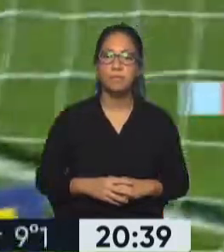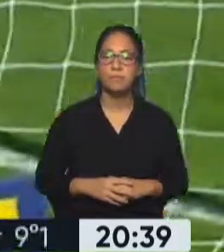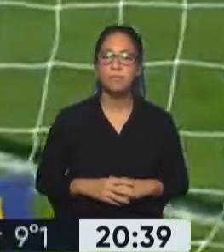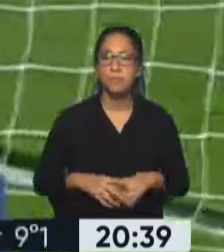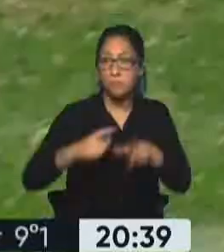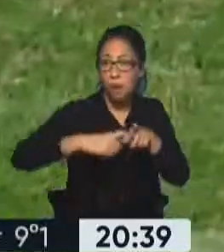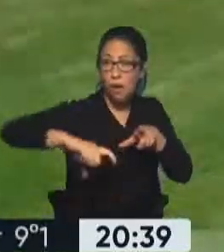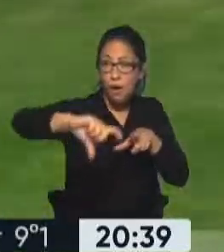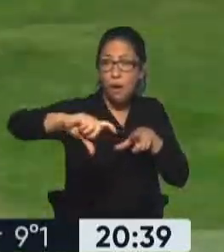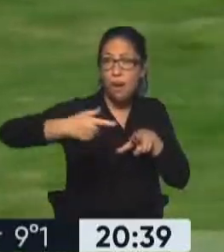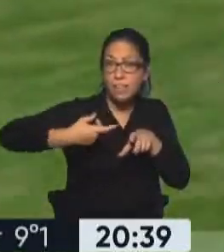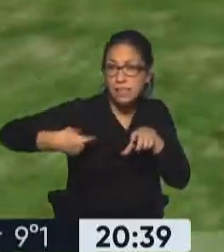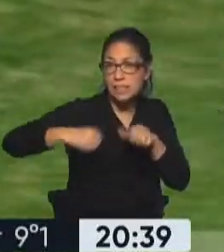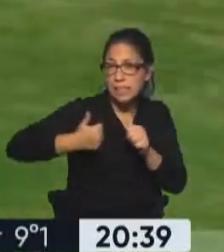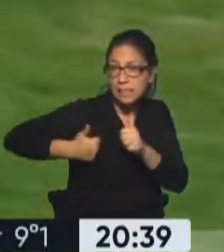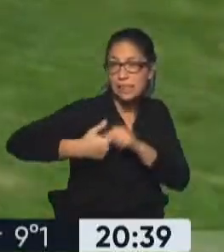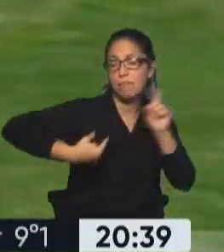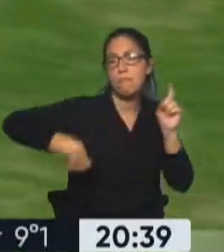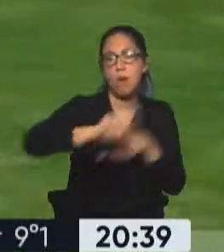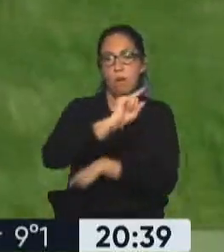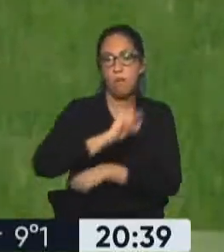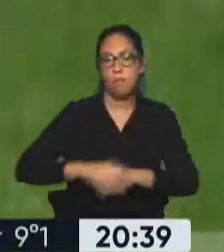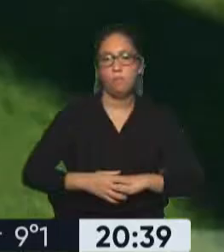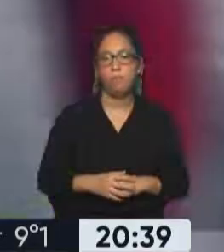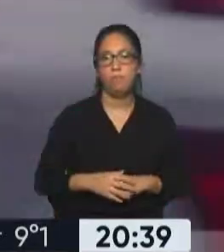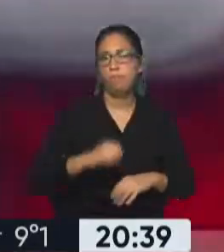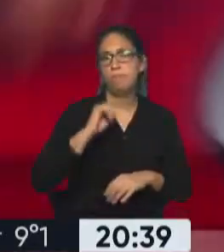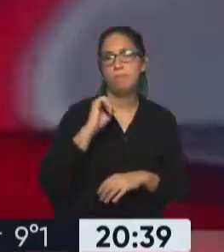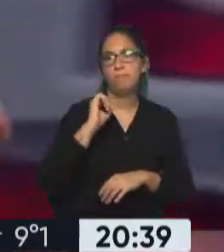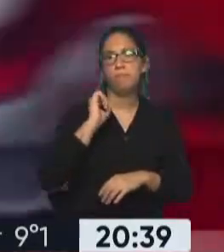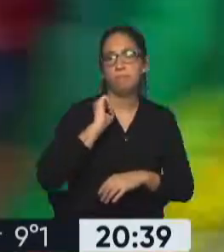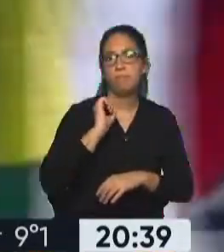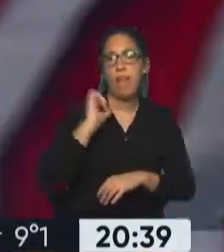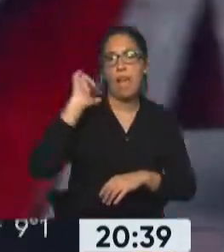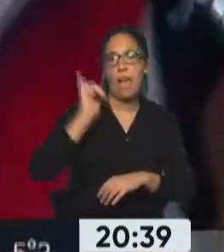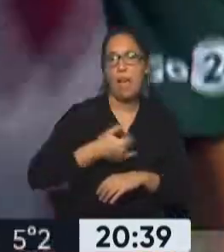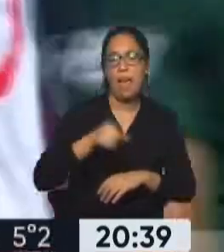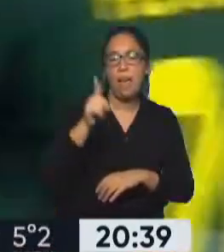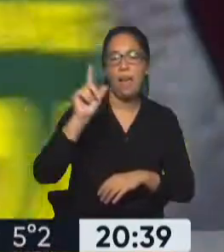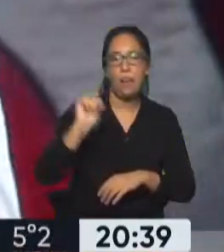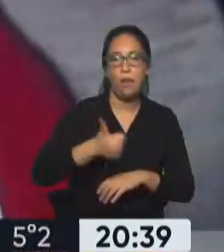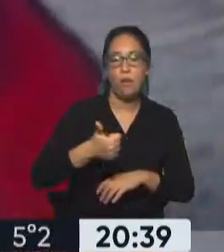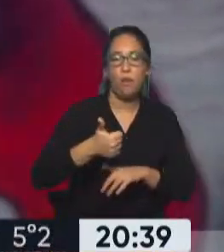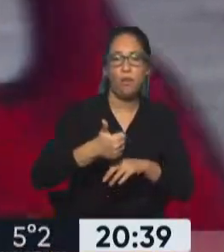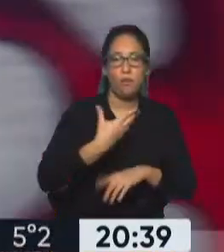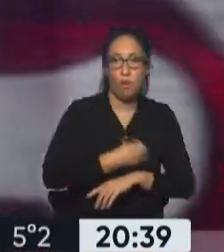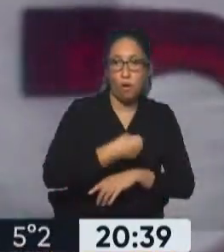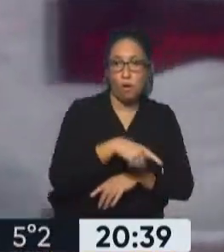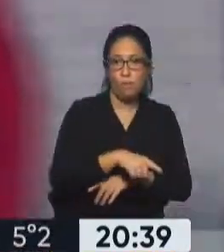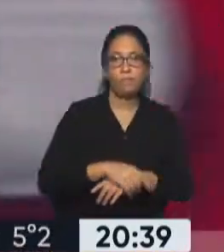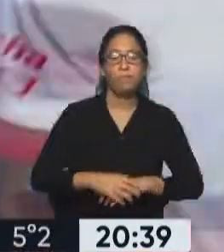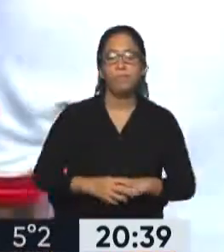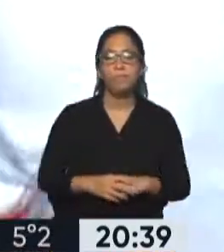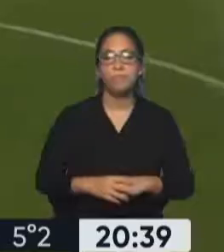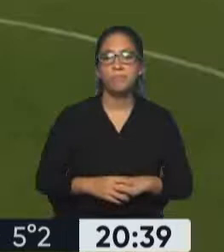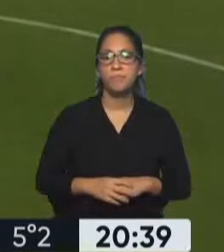luna y el punto de penal, Gese con el arco libre le dio el triunfo al Globito. 2-1. Victoria bien